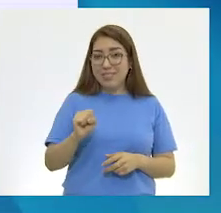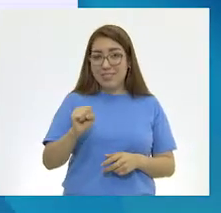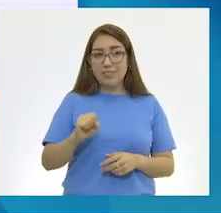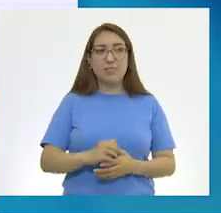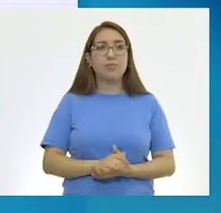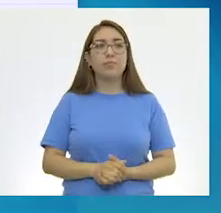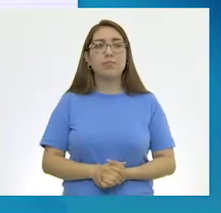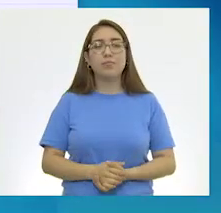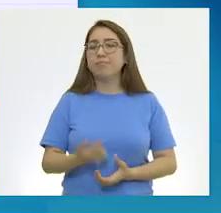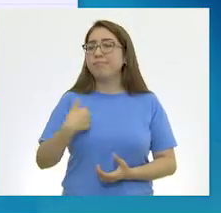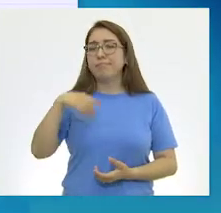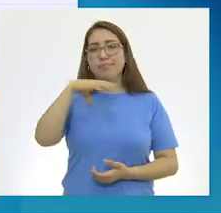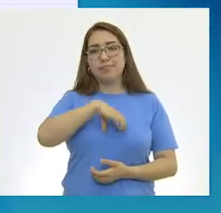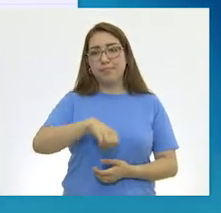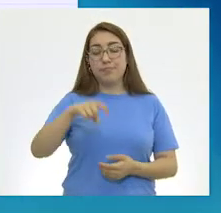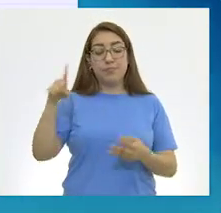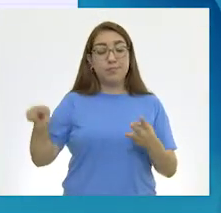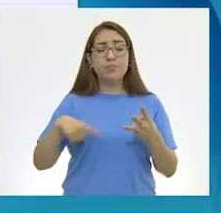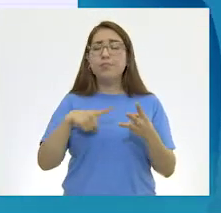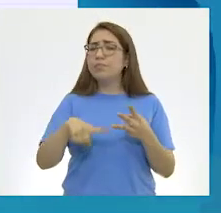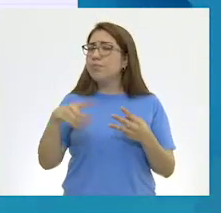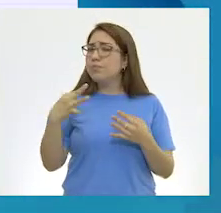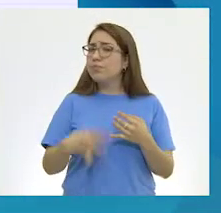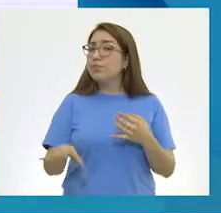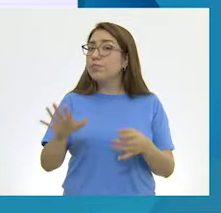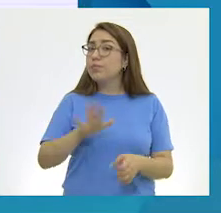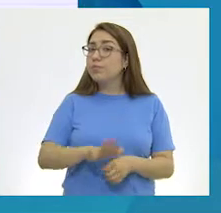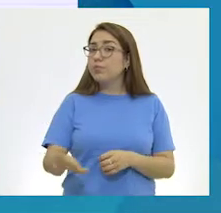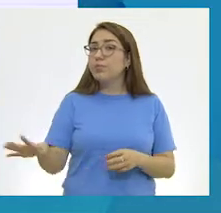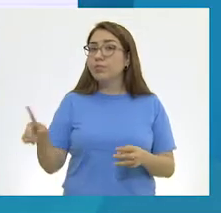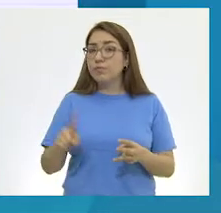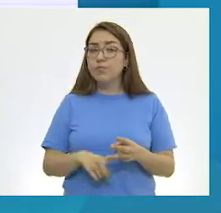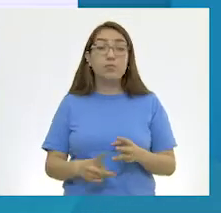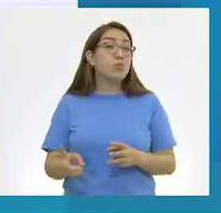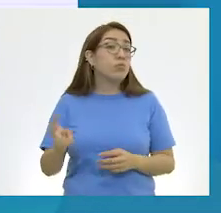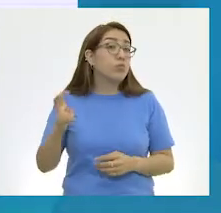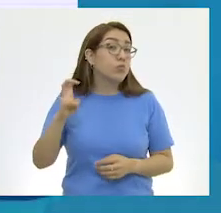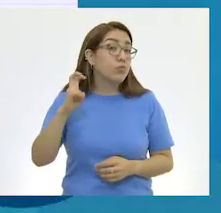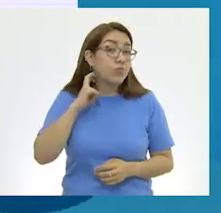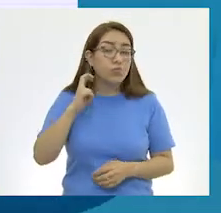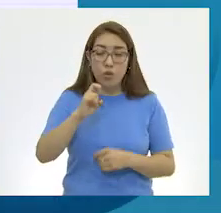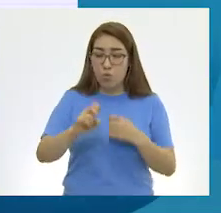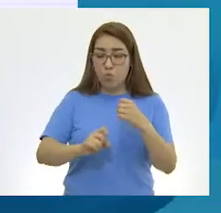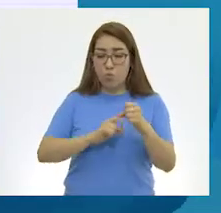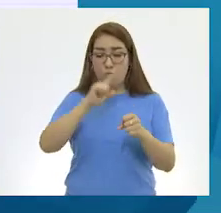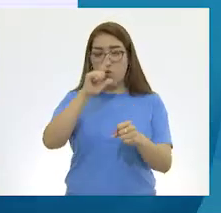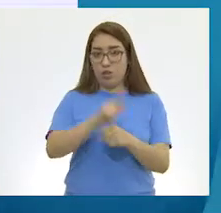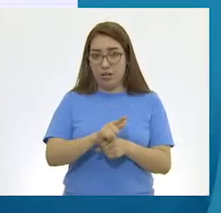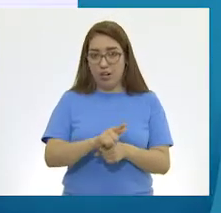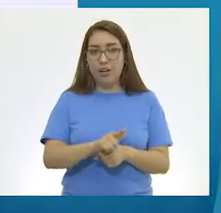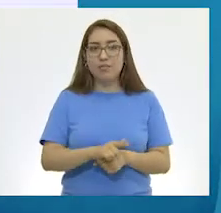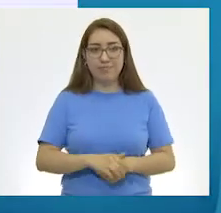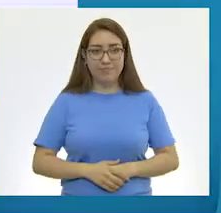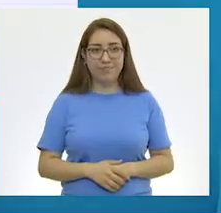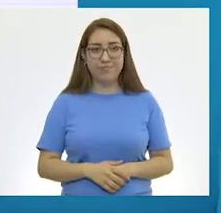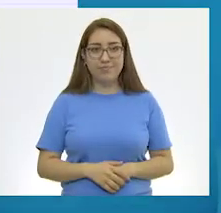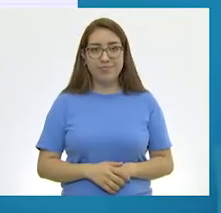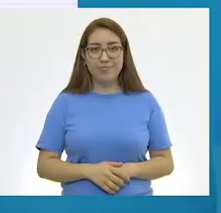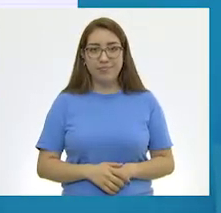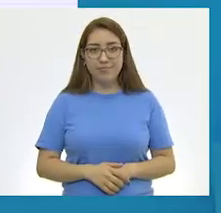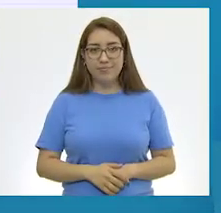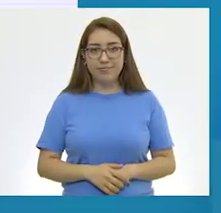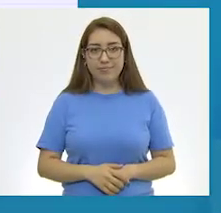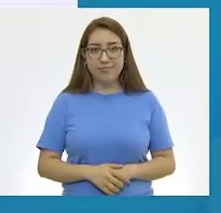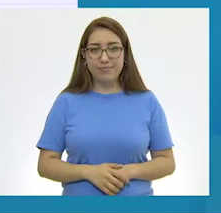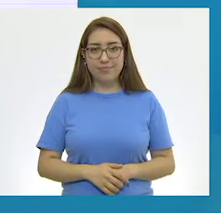Me encantan los colibríes. ¿El último, Juan Carlos? Los murciélagos. Y los, sí, murciélagos. Los nuevos